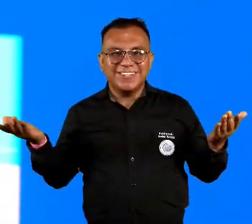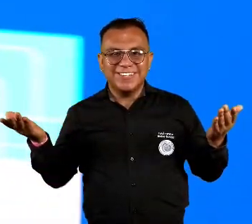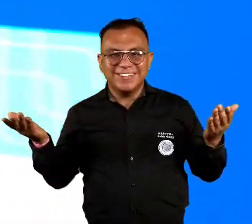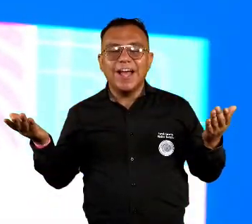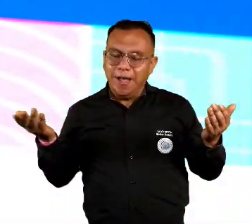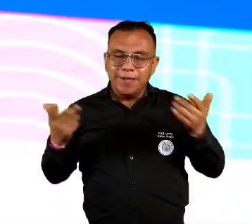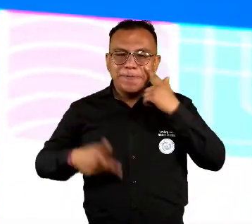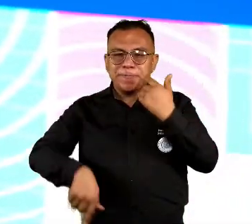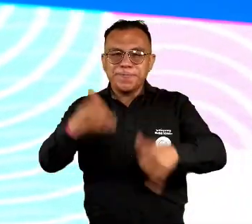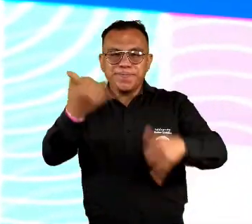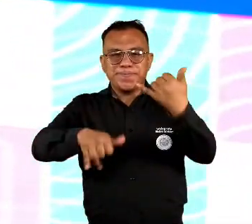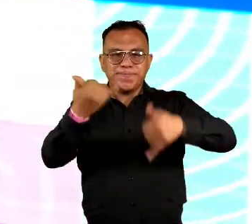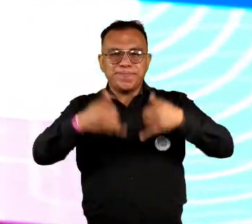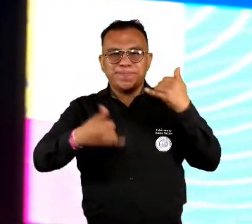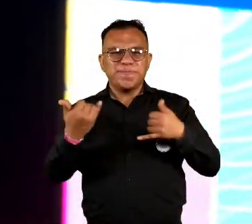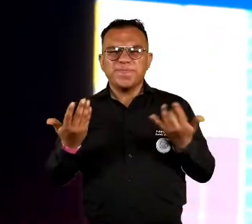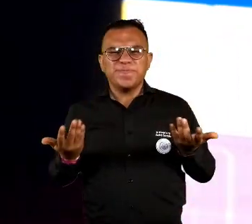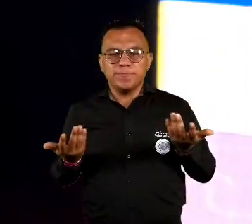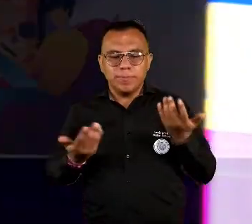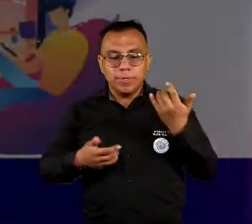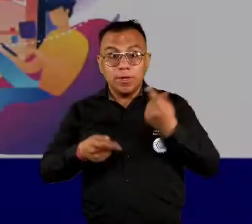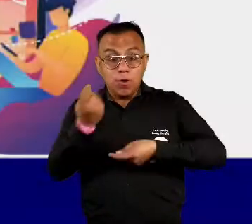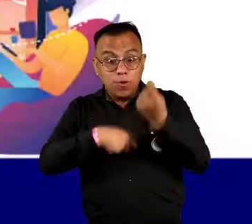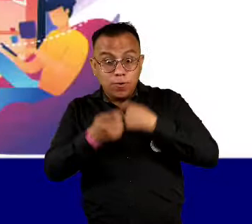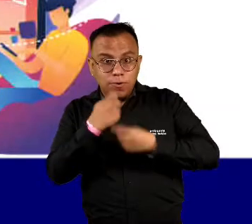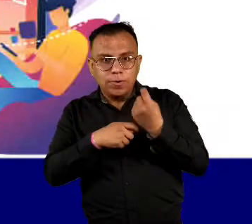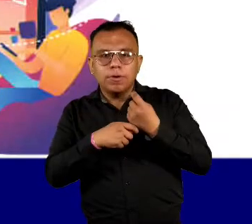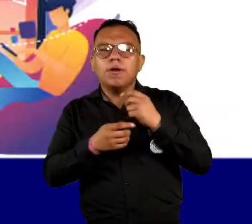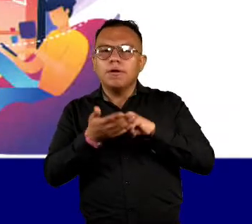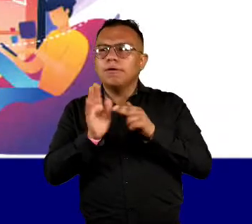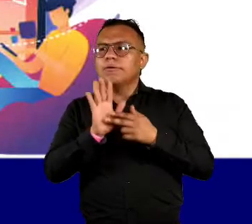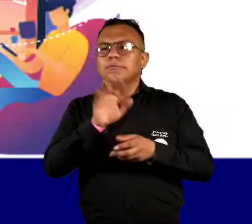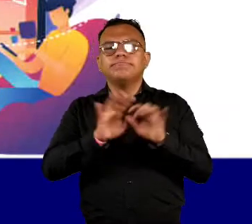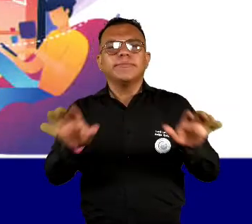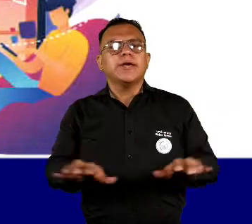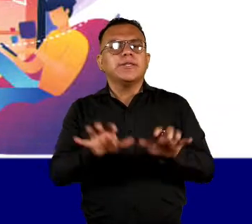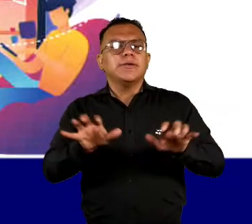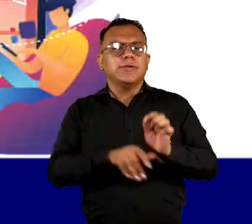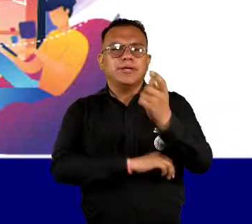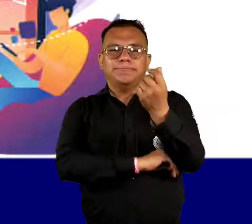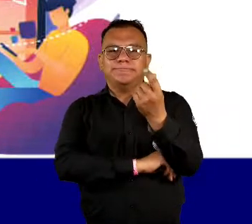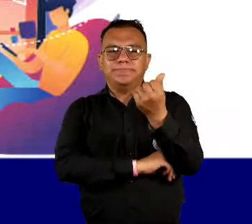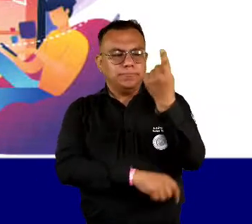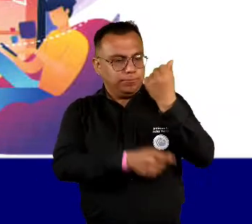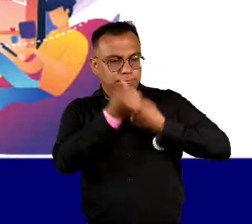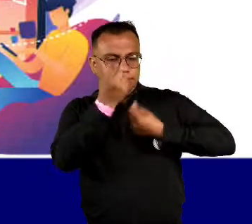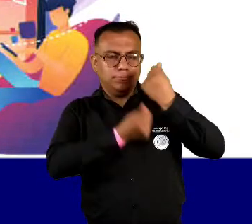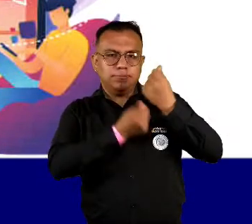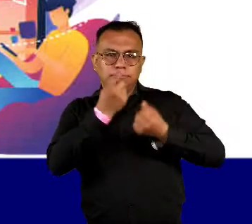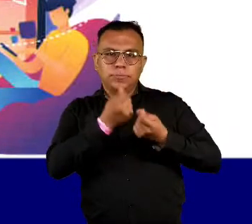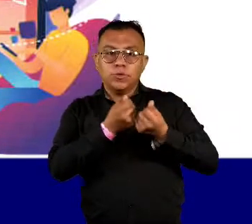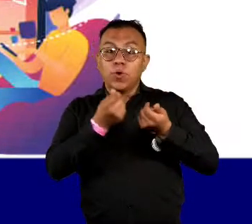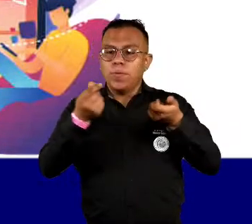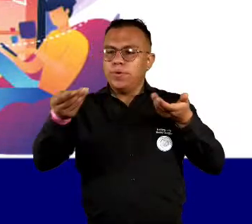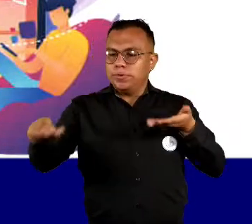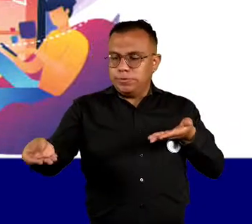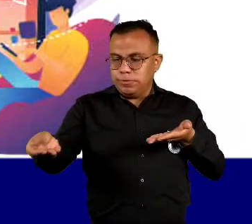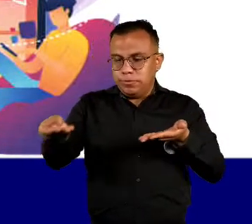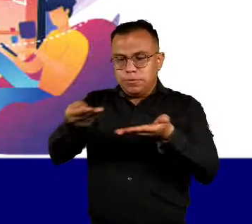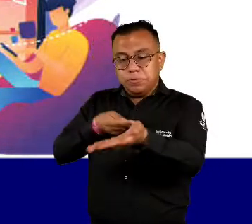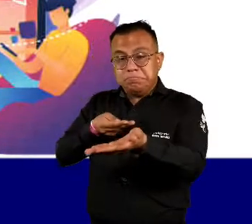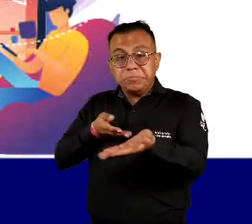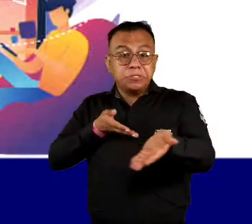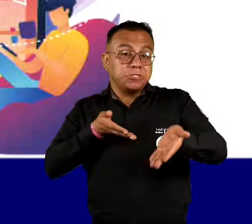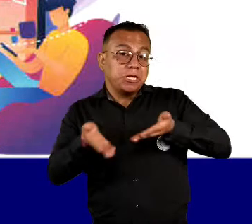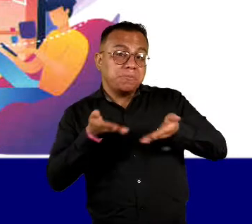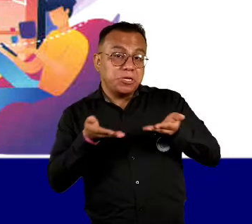el negocio es una actividad económica es un intercambio de bienes o